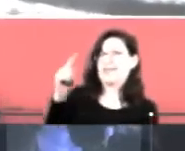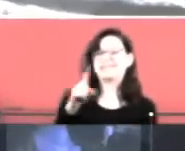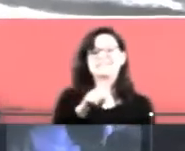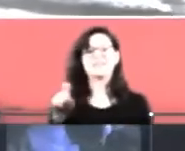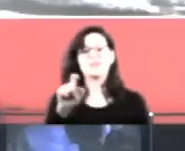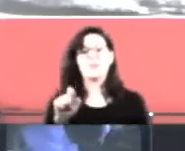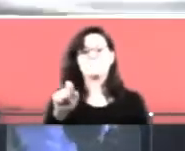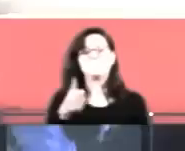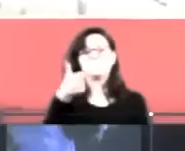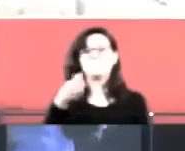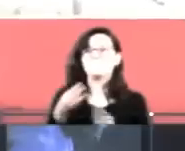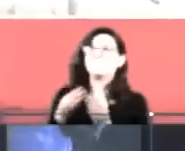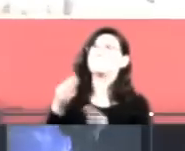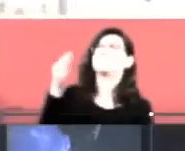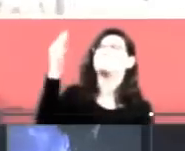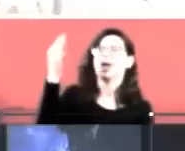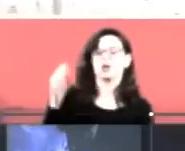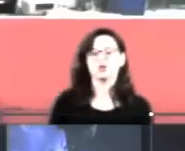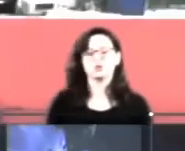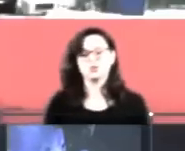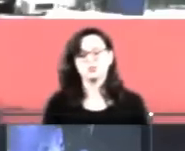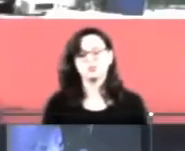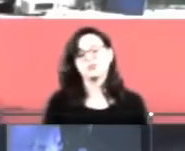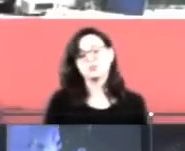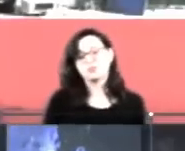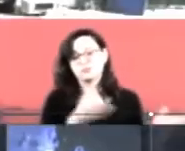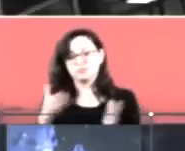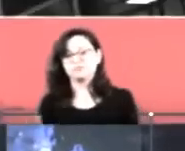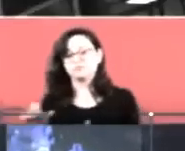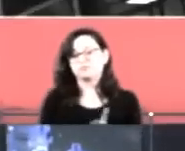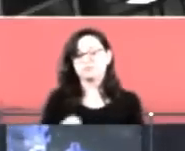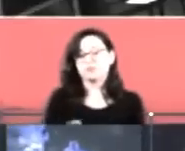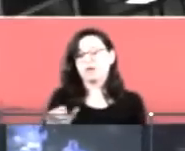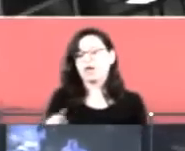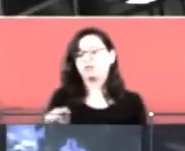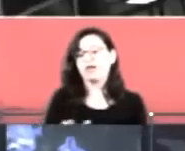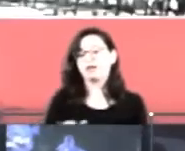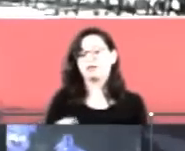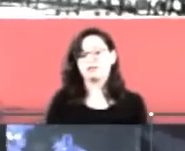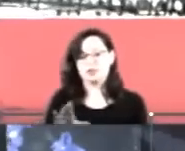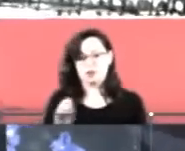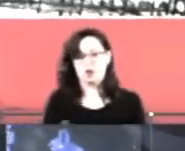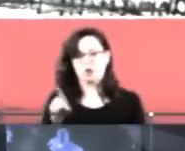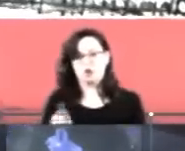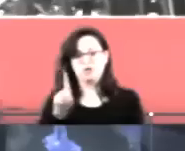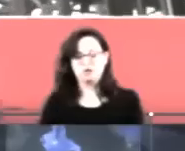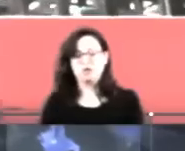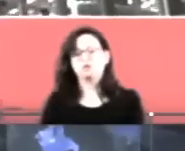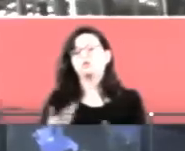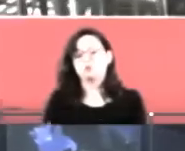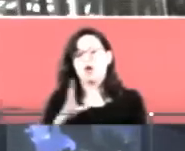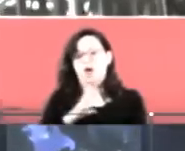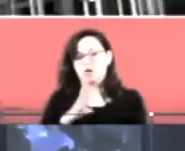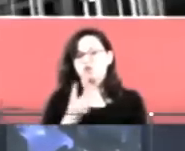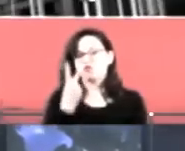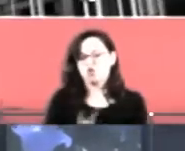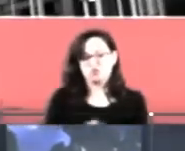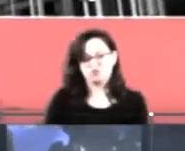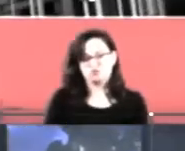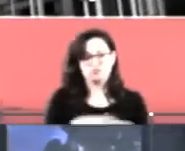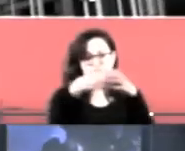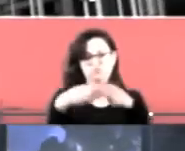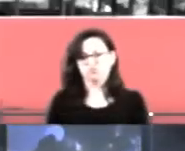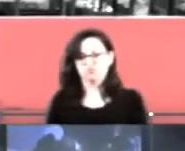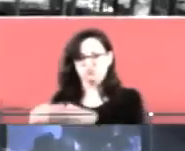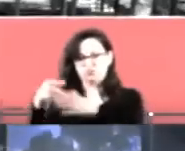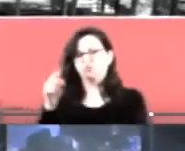yo, cuánto hemos gastado en esta inversión. Es dinero del erario, dinero de nuestros impuestos, dinero pues